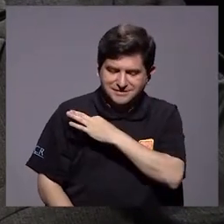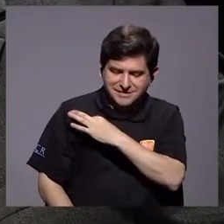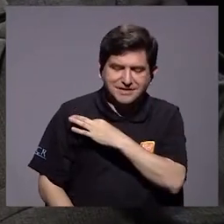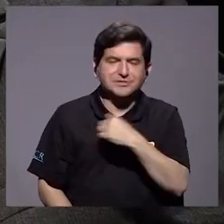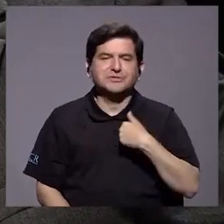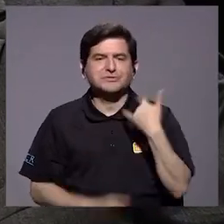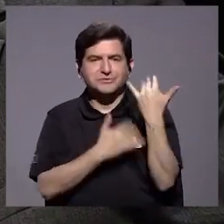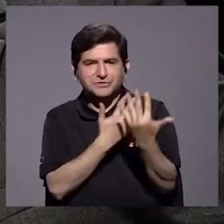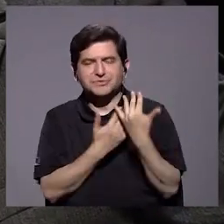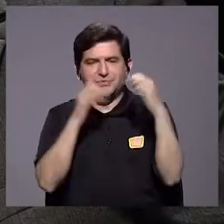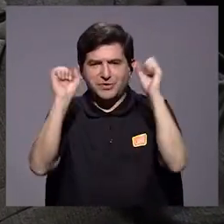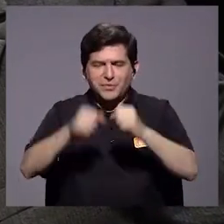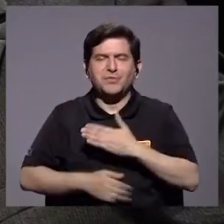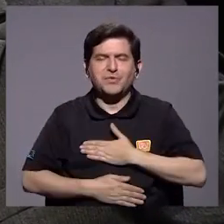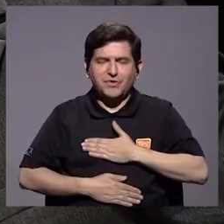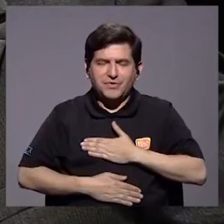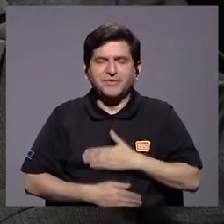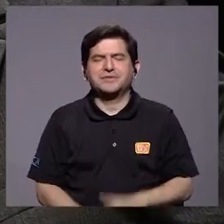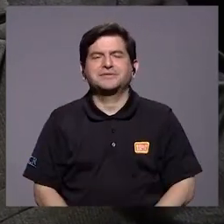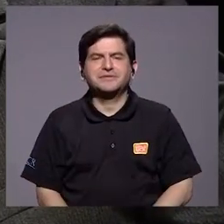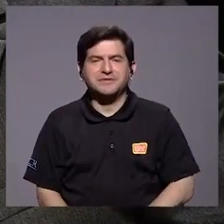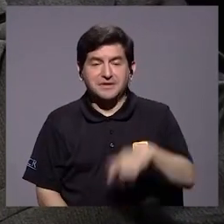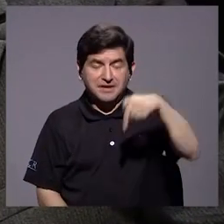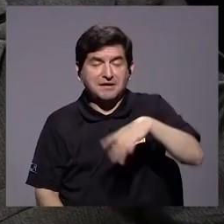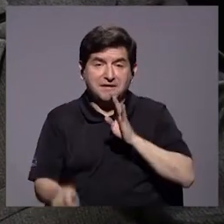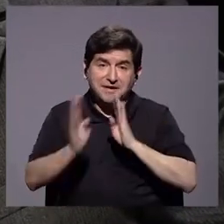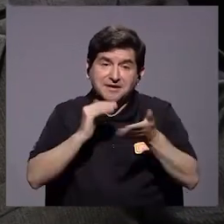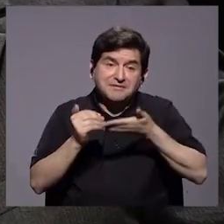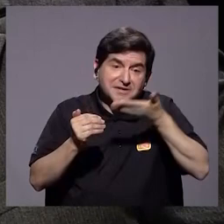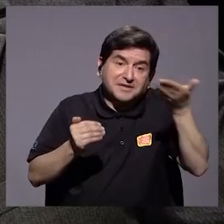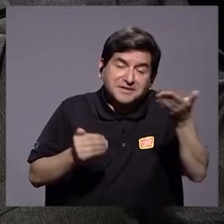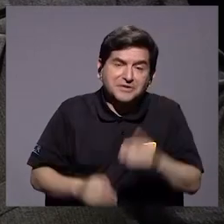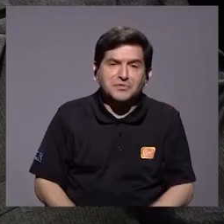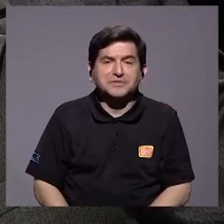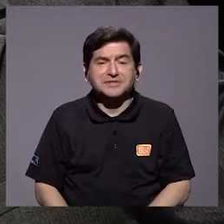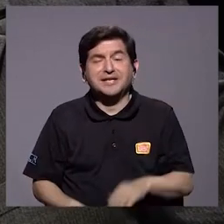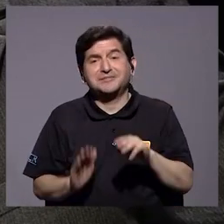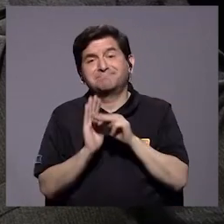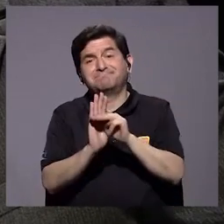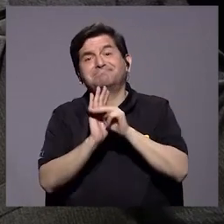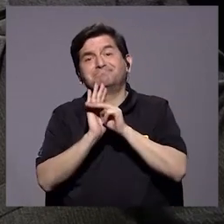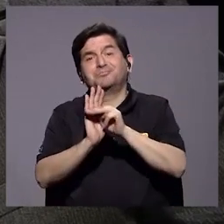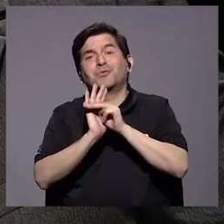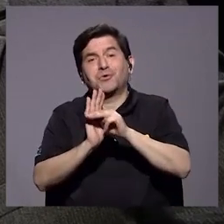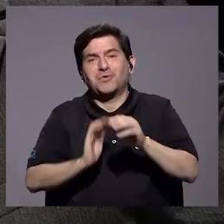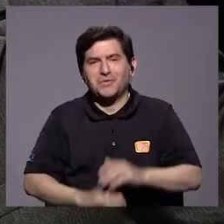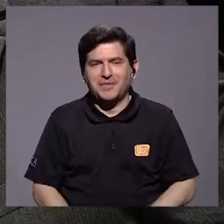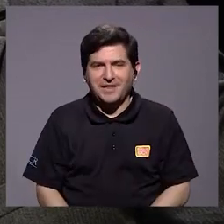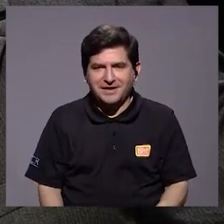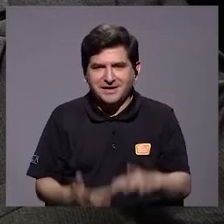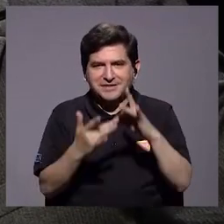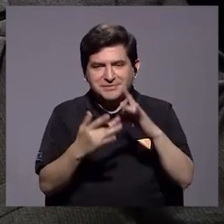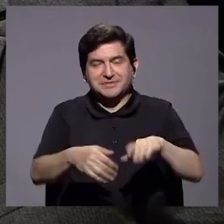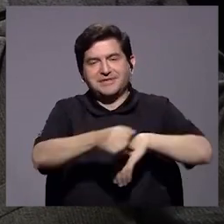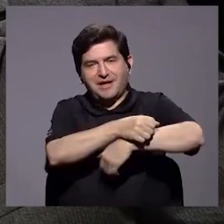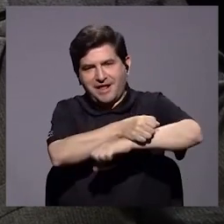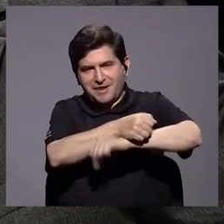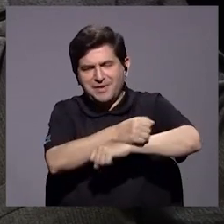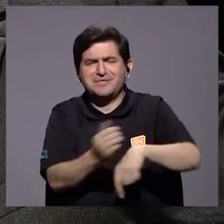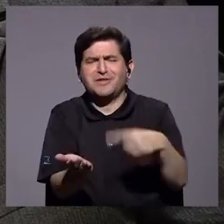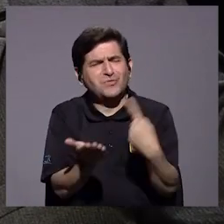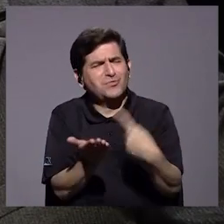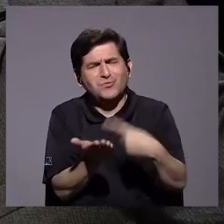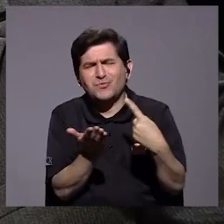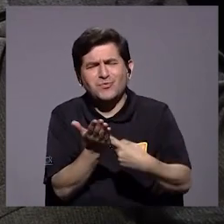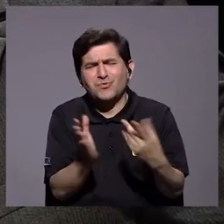y espero que podamos pasar un buen rato hablando de cosas está muy de moda como es el de todo el fútbol verdad